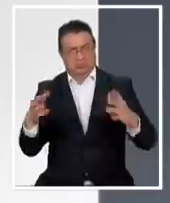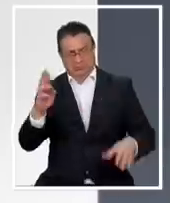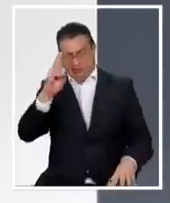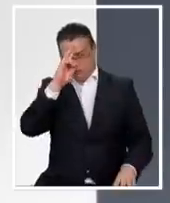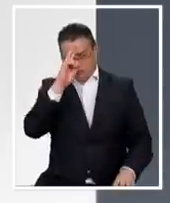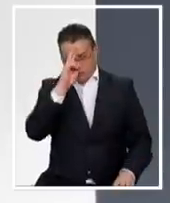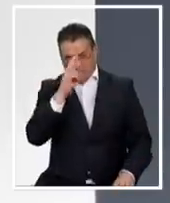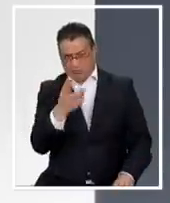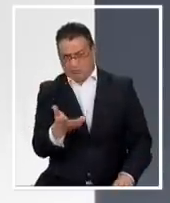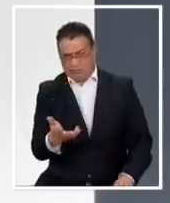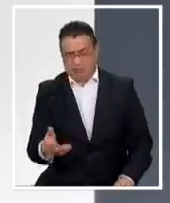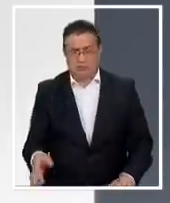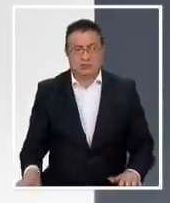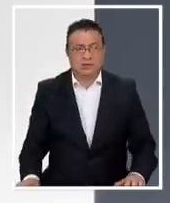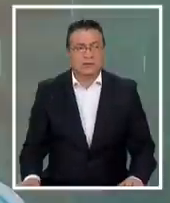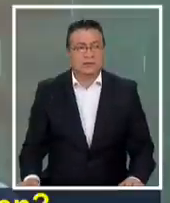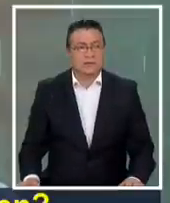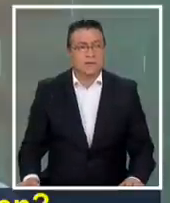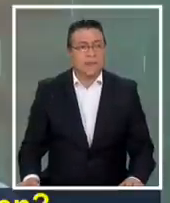pacientes.